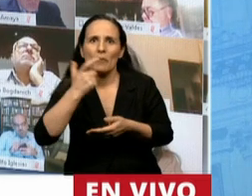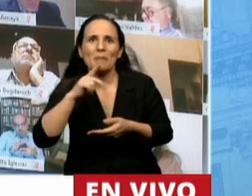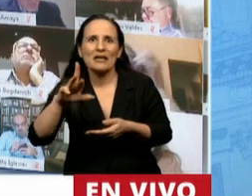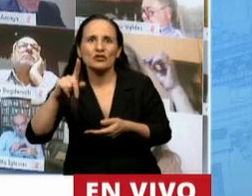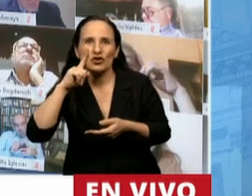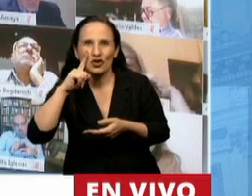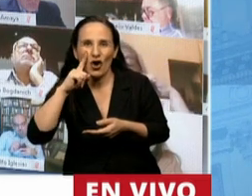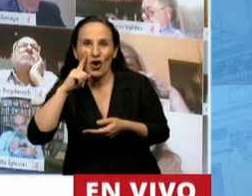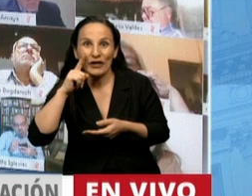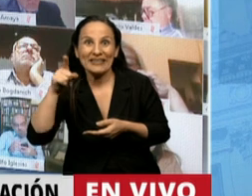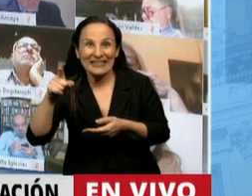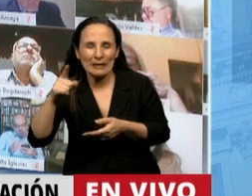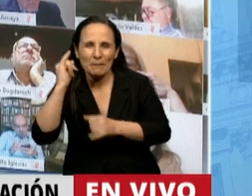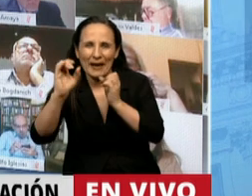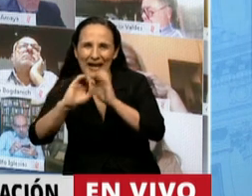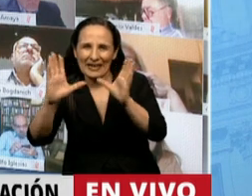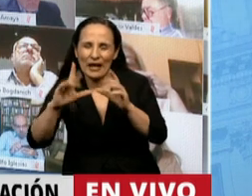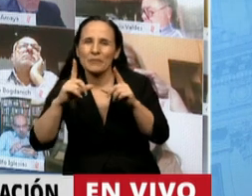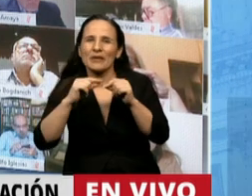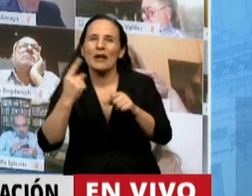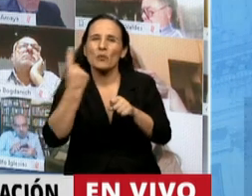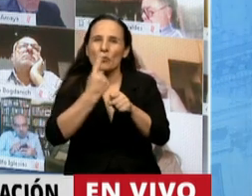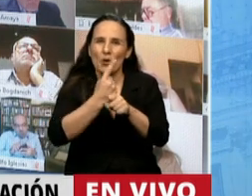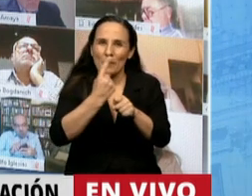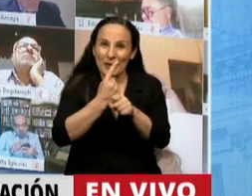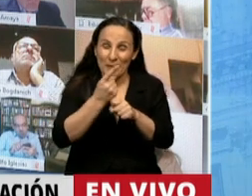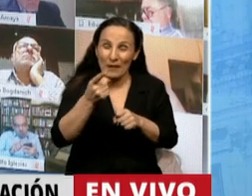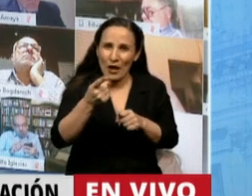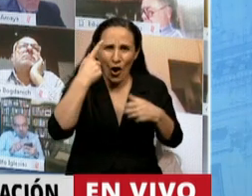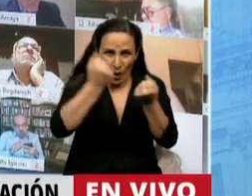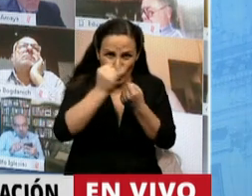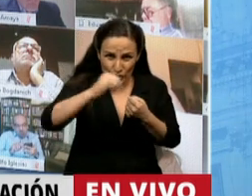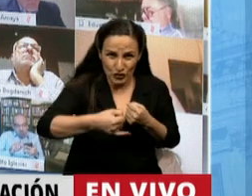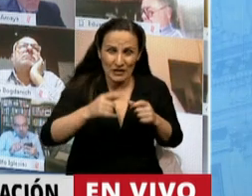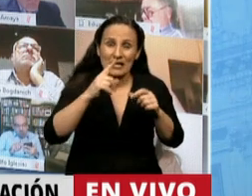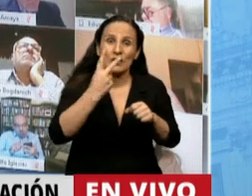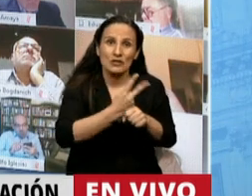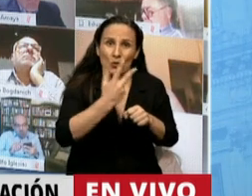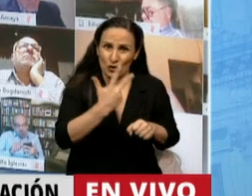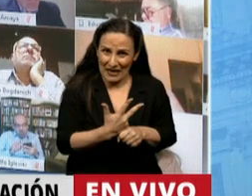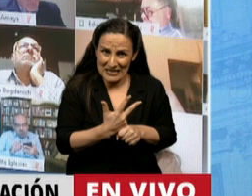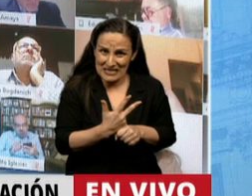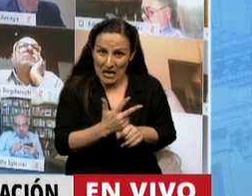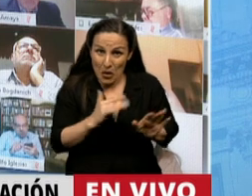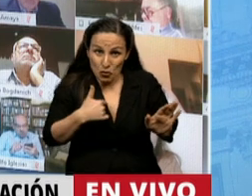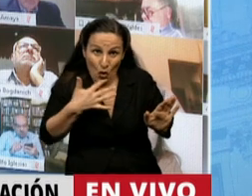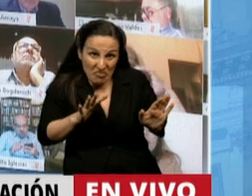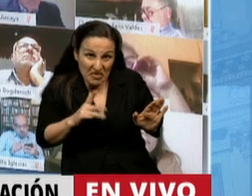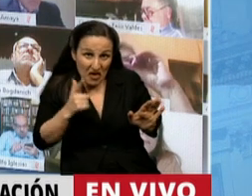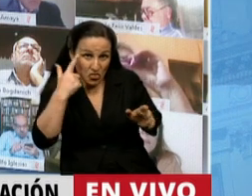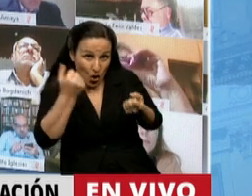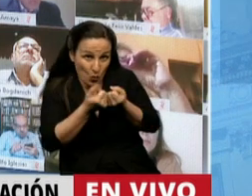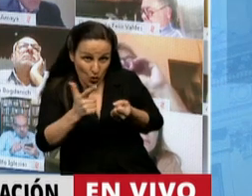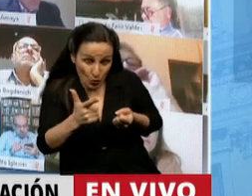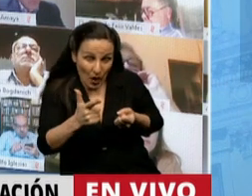quede claro en el artículo primero hay coincidencia en el artículo segundo tercero por lo que entiendo no hay